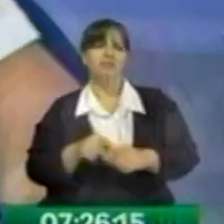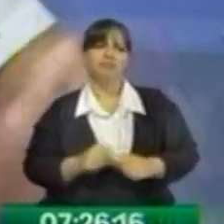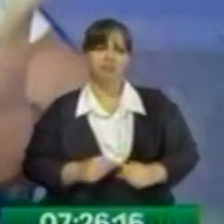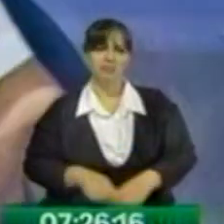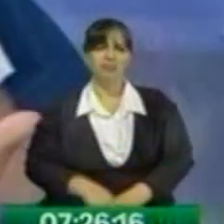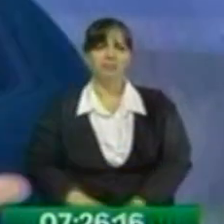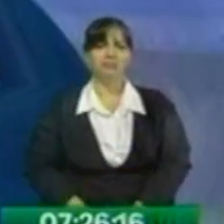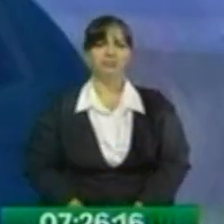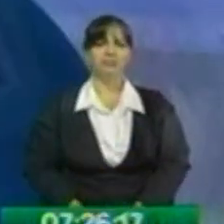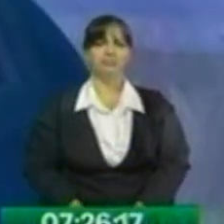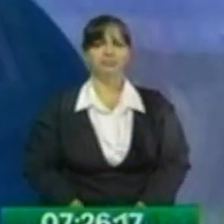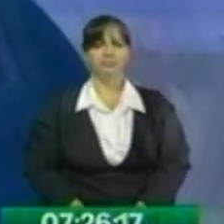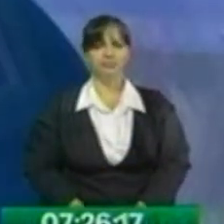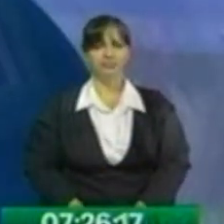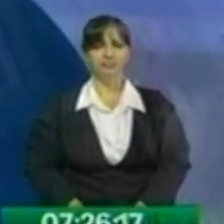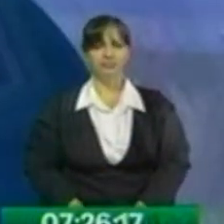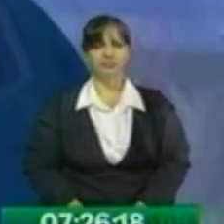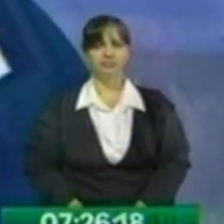último